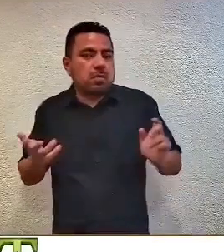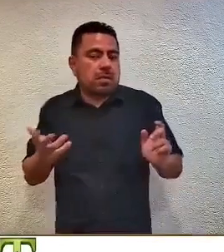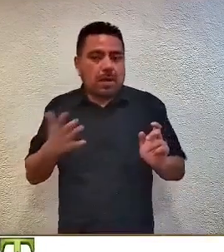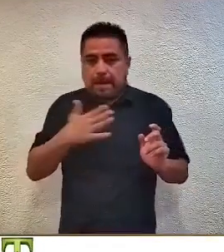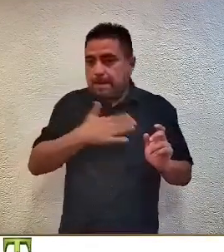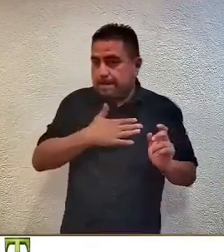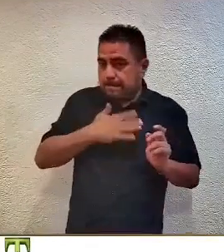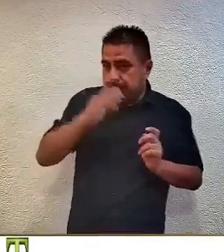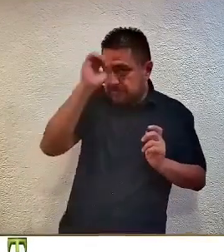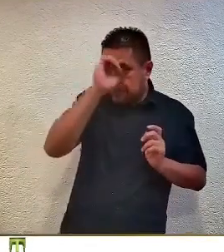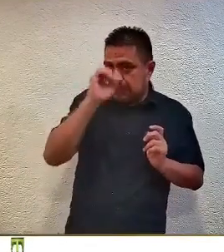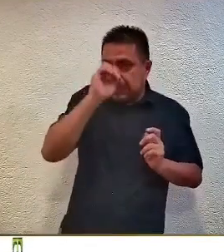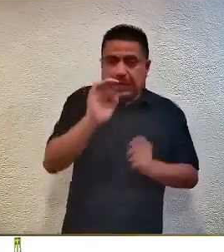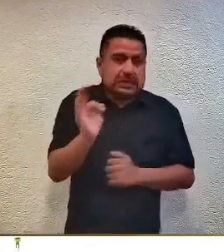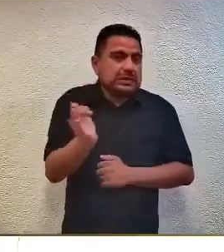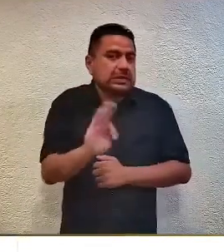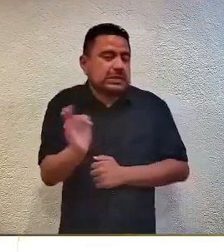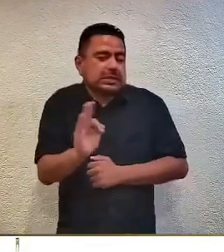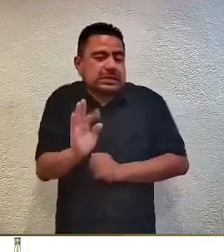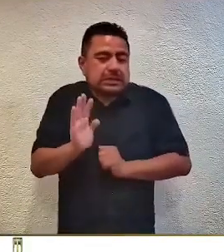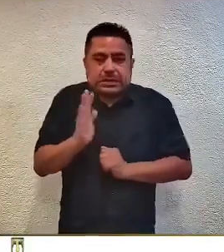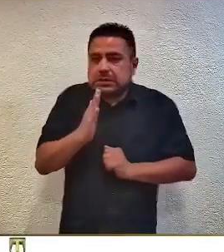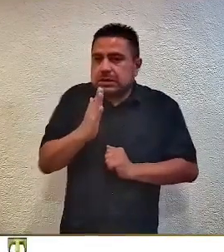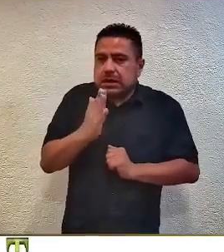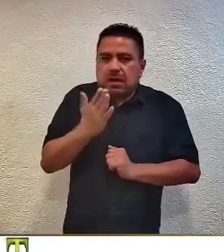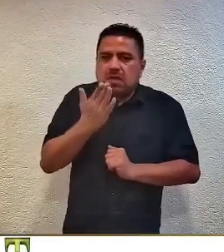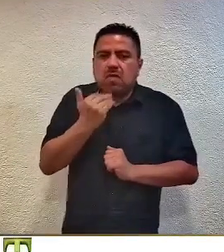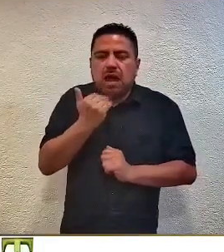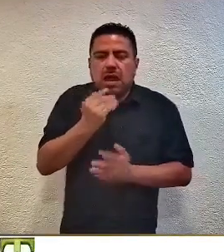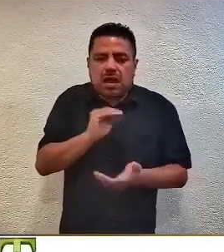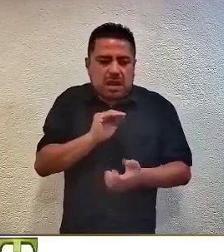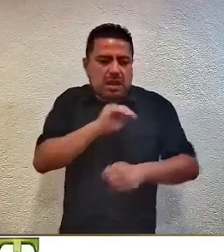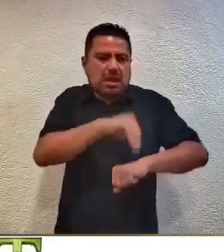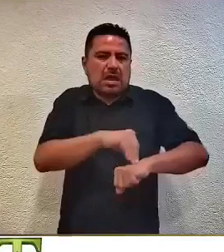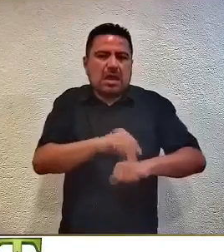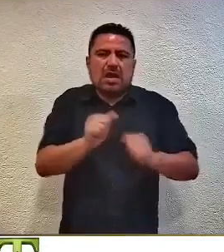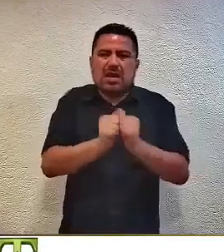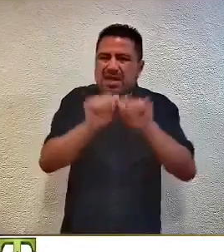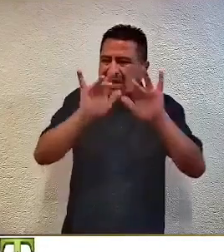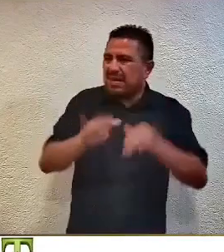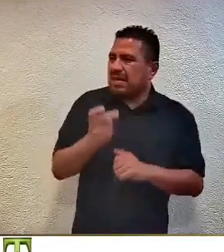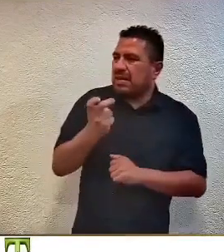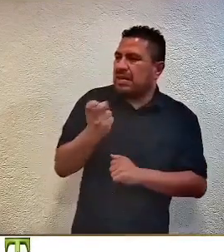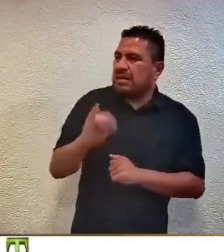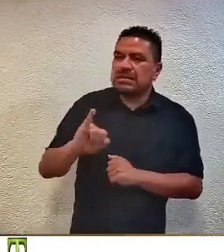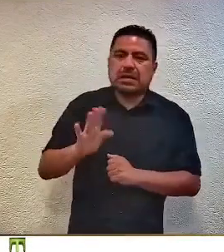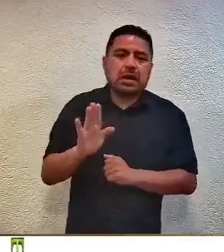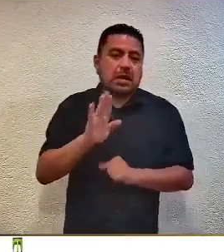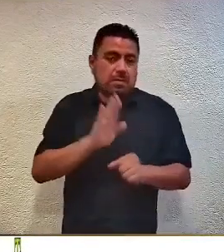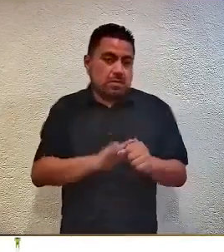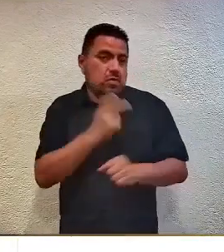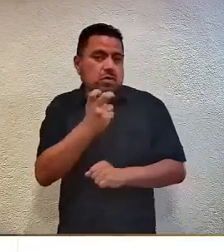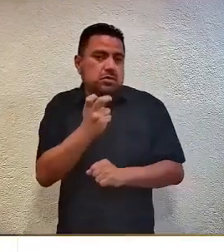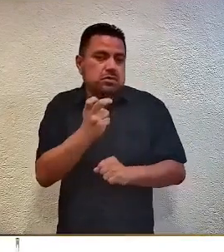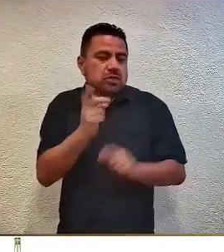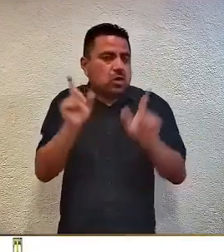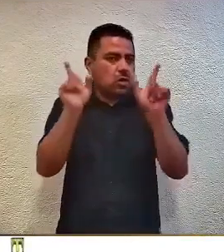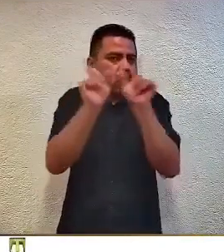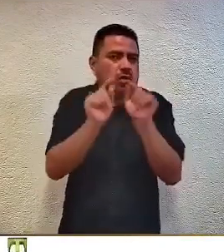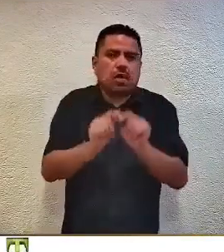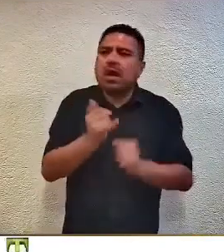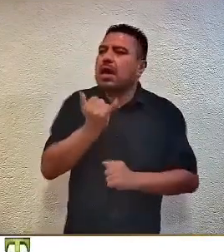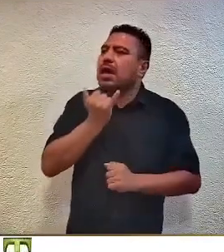mi opinión, pues, es muy posible que haya una indebida fijación de la litis, por lo tanto, hay una conclusión